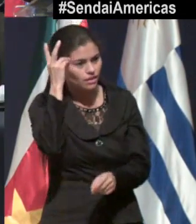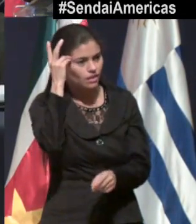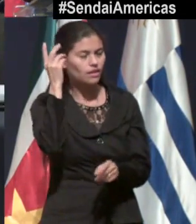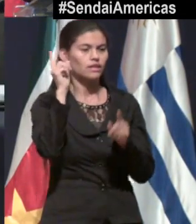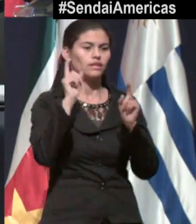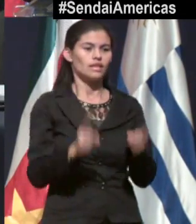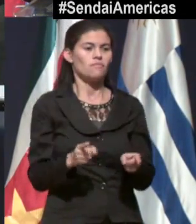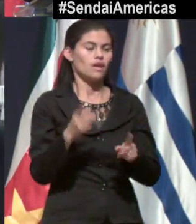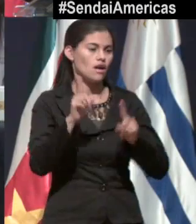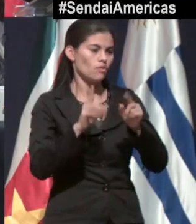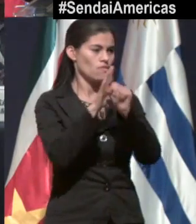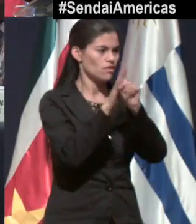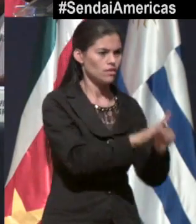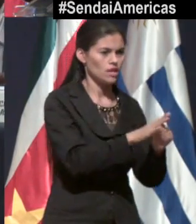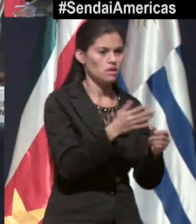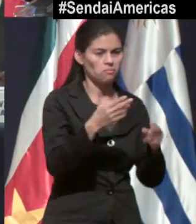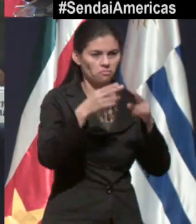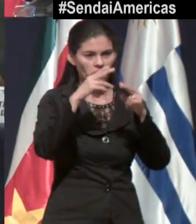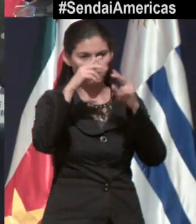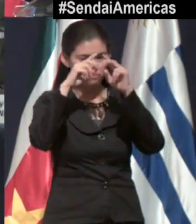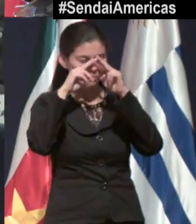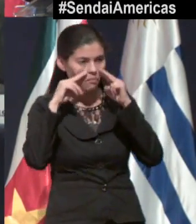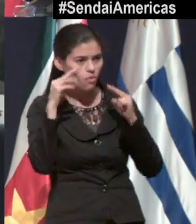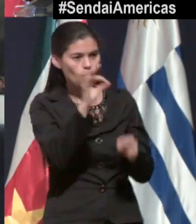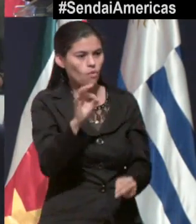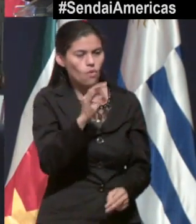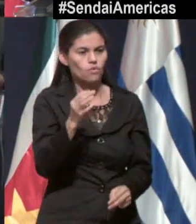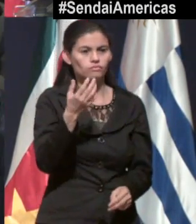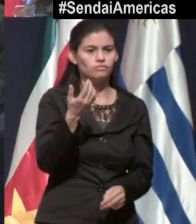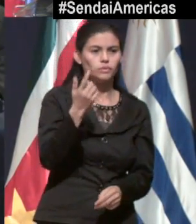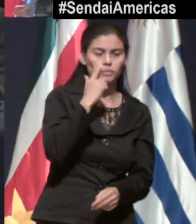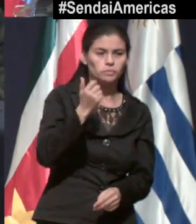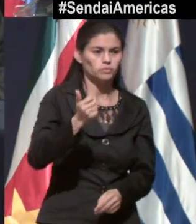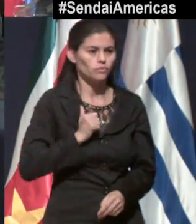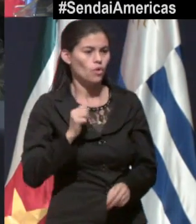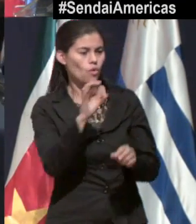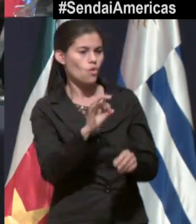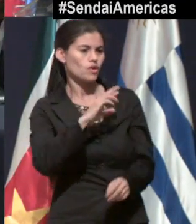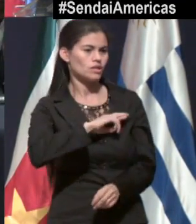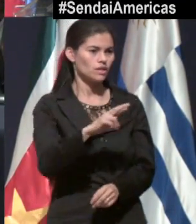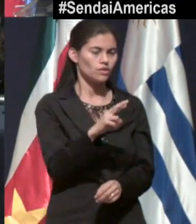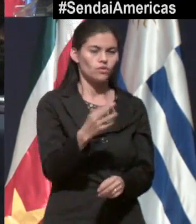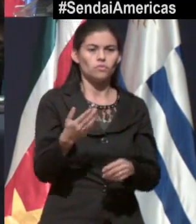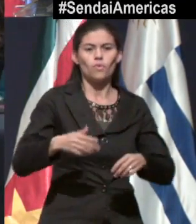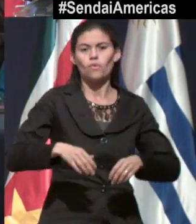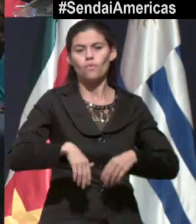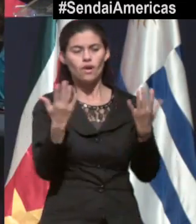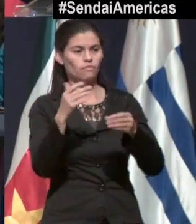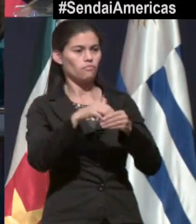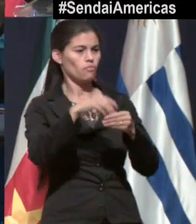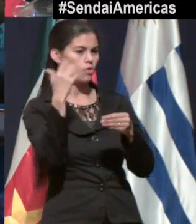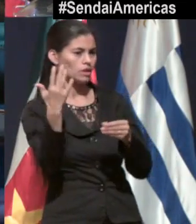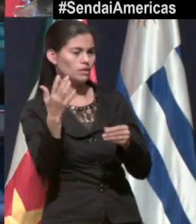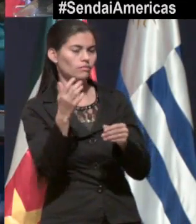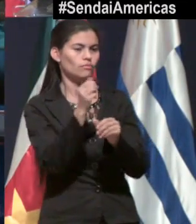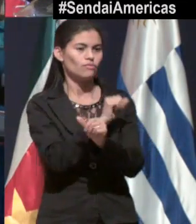aquellos discriminados por razones de raza, orientación sexual, creencia o ideología política, podremos